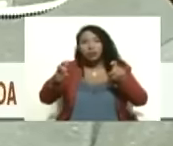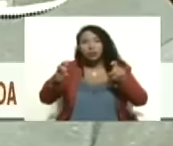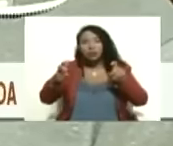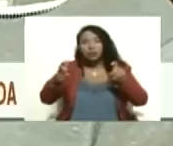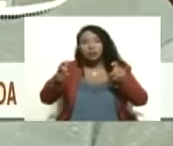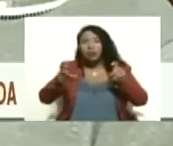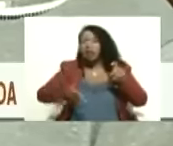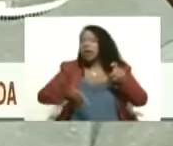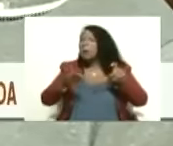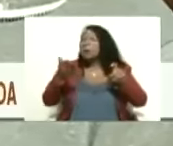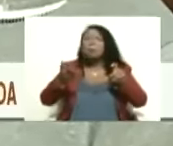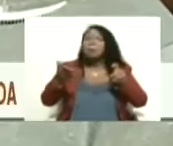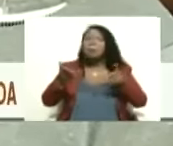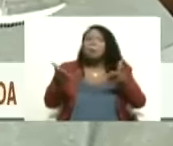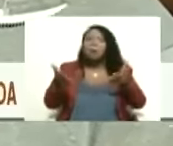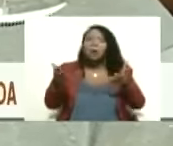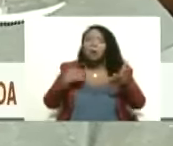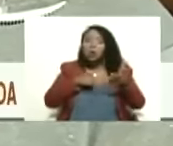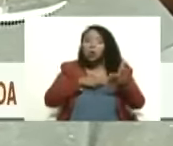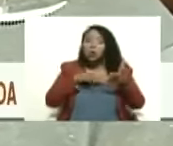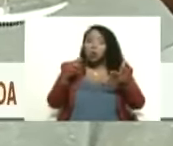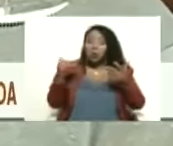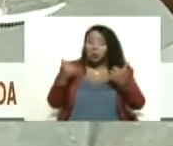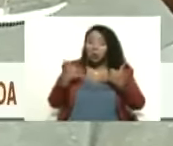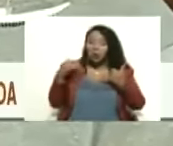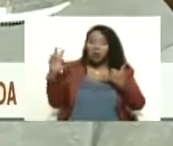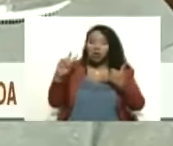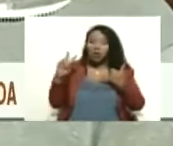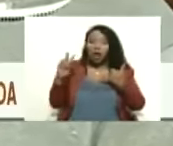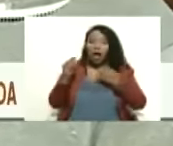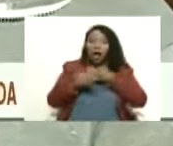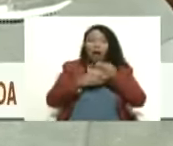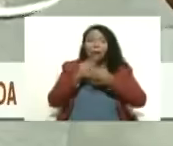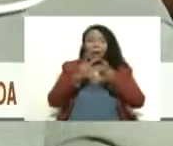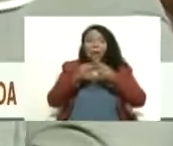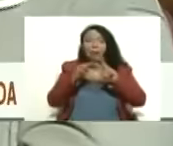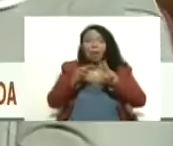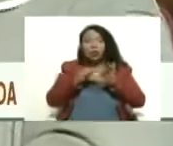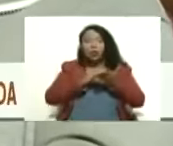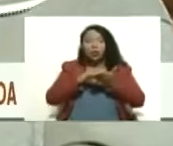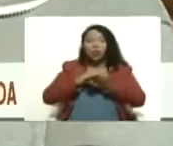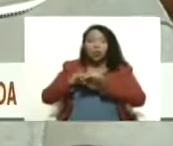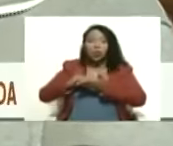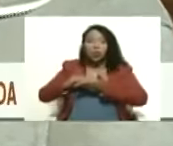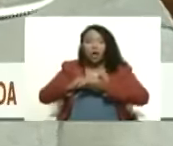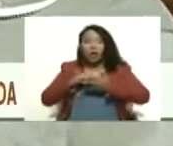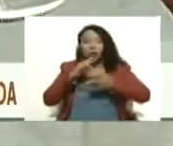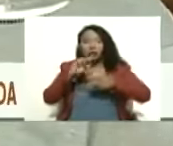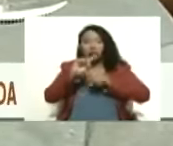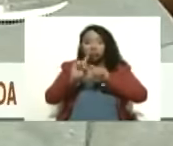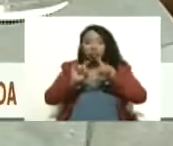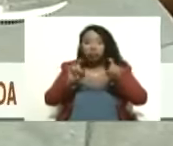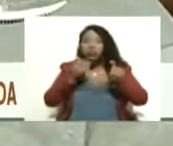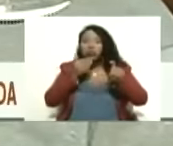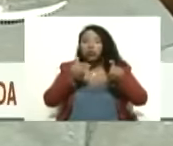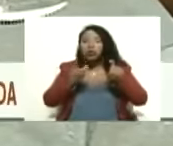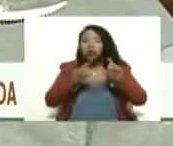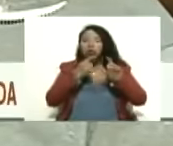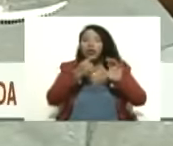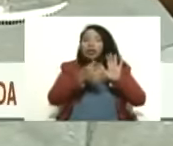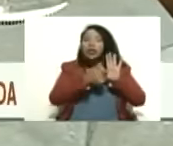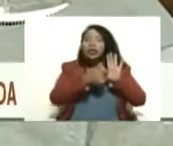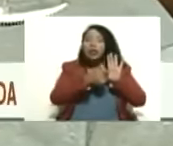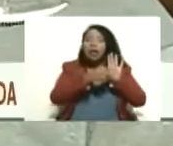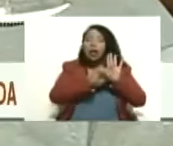importancia de que resolvamos los venezolanos a través de la paz y de este referéndum que lo establece la Constitución y no